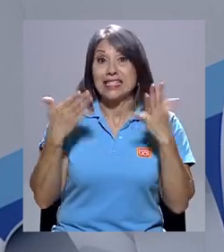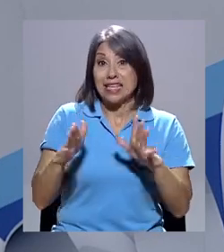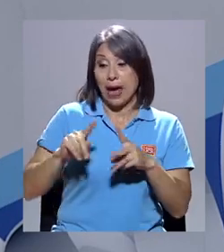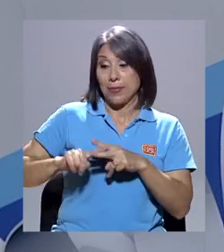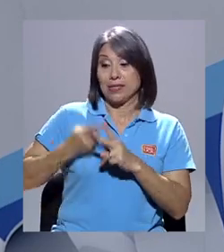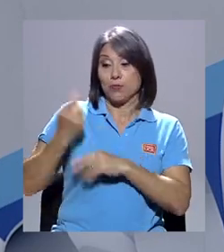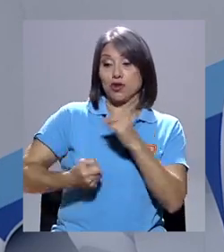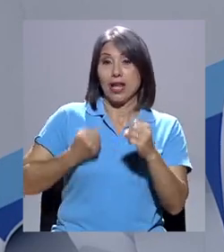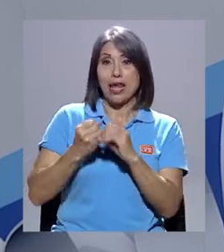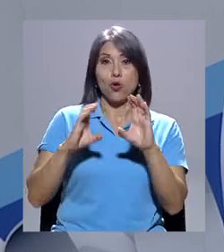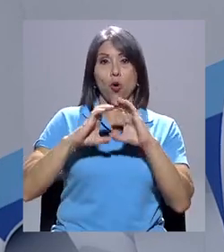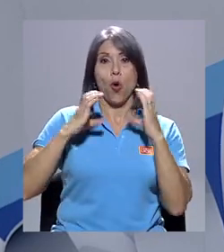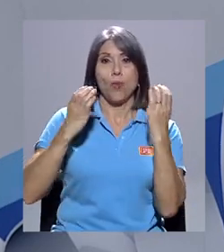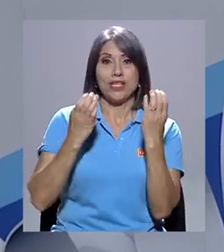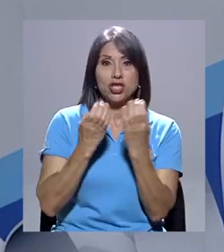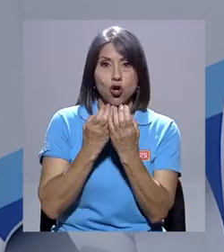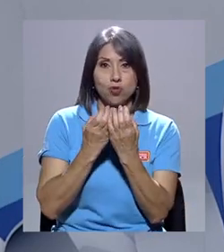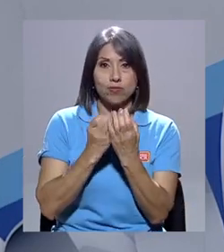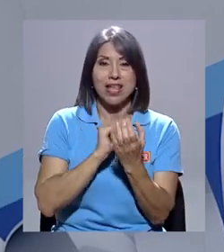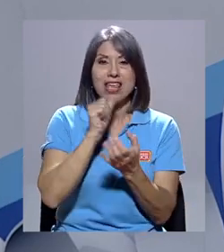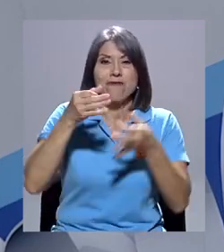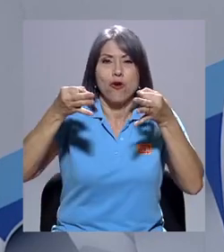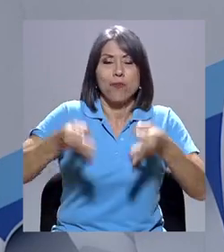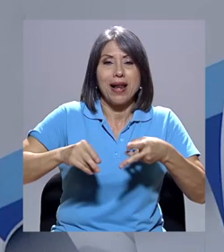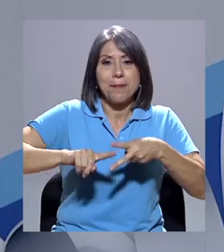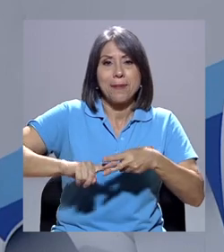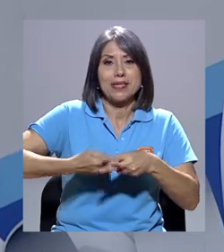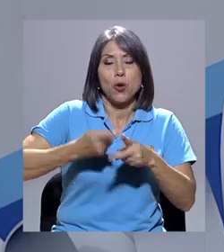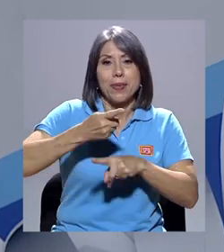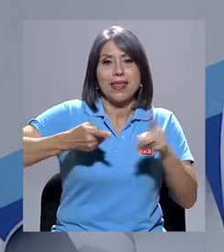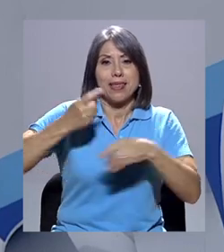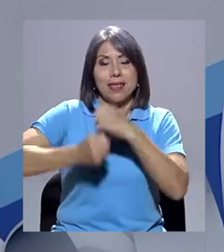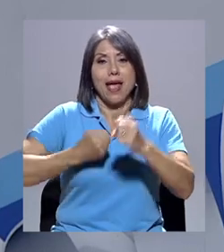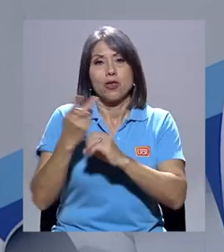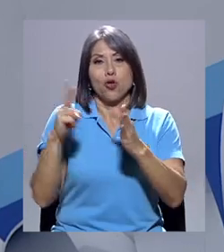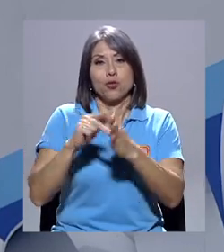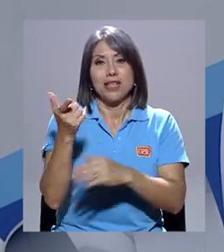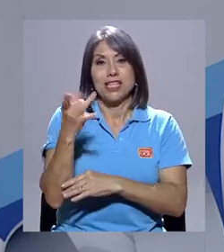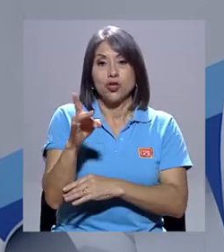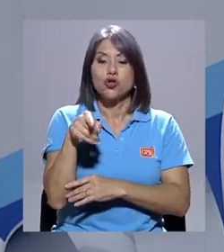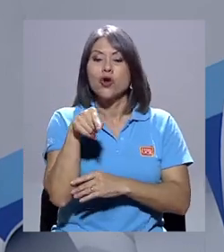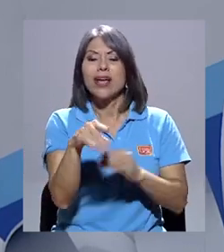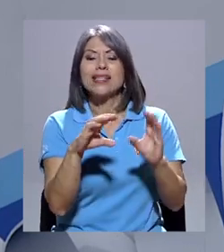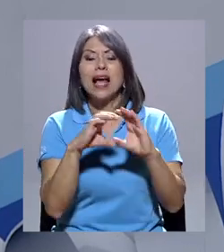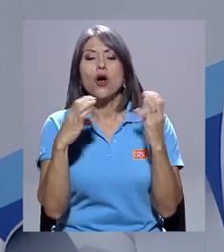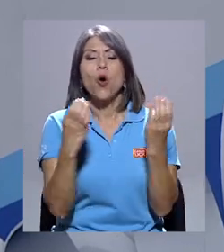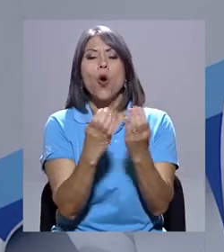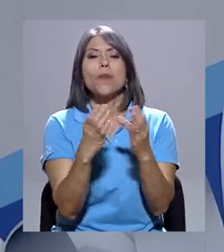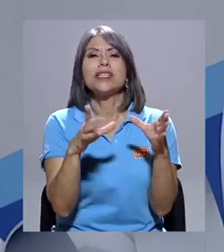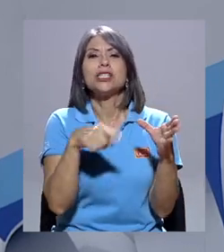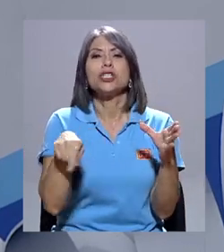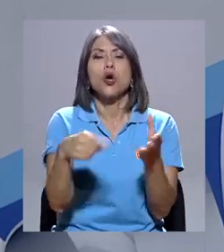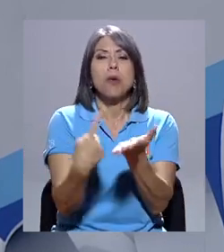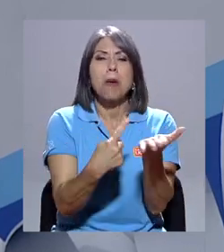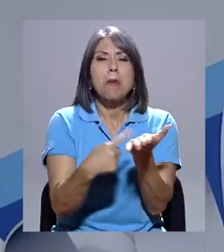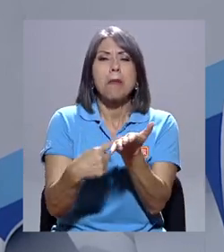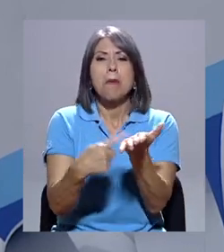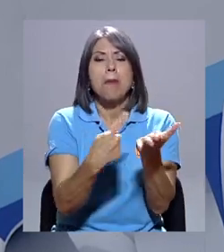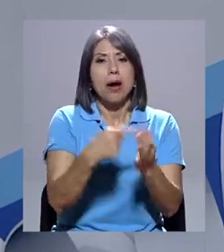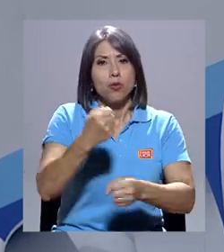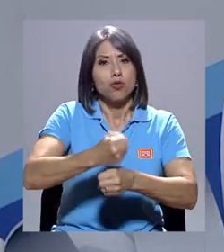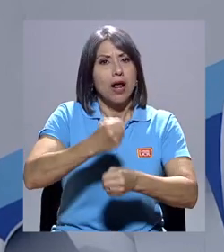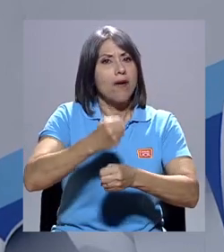este año y que se empezó en forma informal desde mediados del 2018 esta es una comisión que está llevando a cabo un trabajo metodológicamente